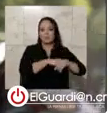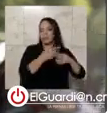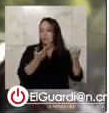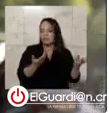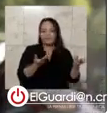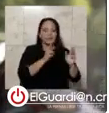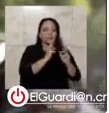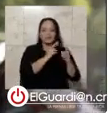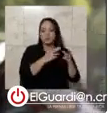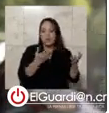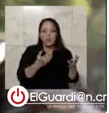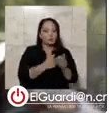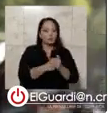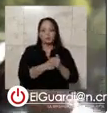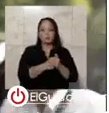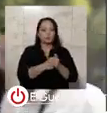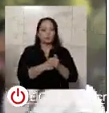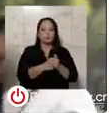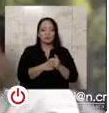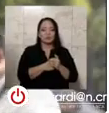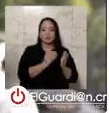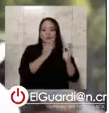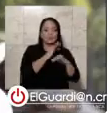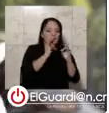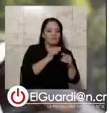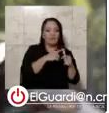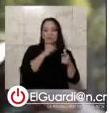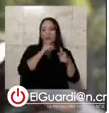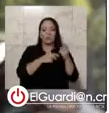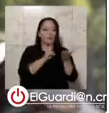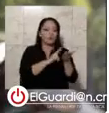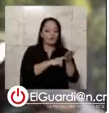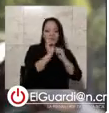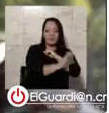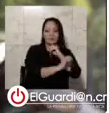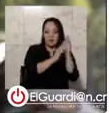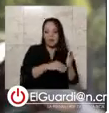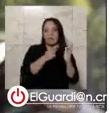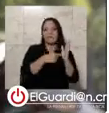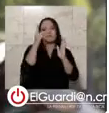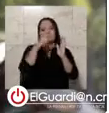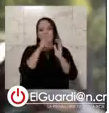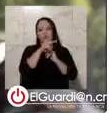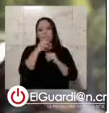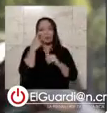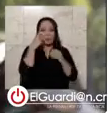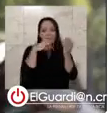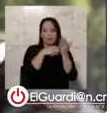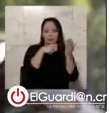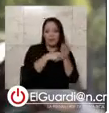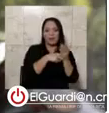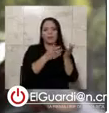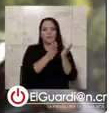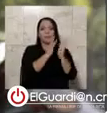los resultados no están de su parte, no pueden contratar extranjeros, cobran a veces 1.000 colones por entrada y lo que les piden